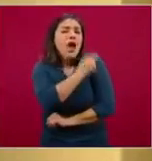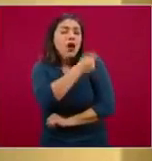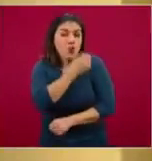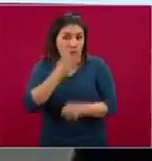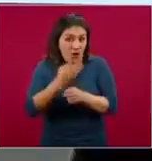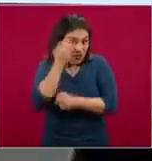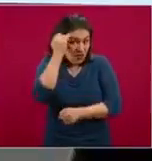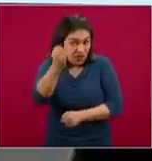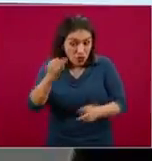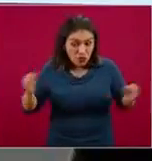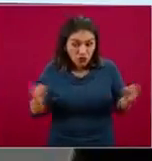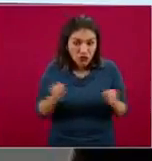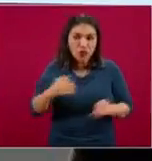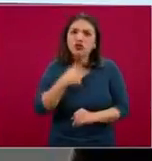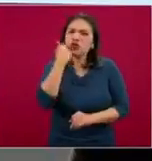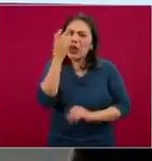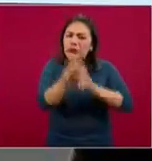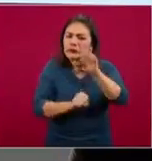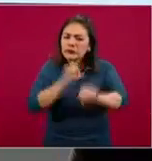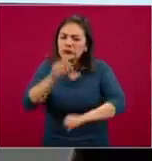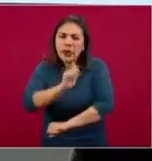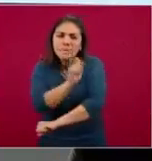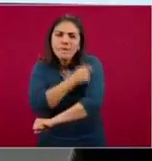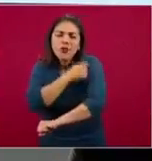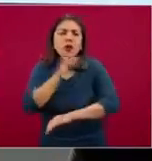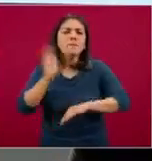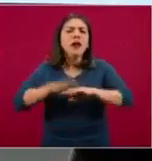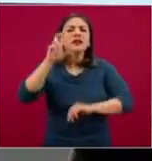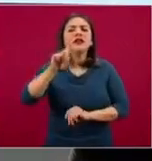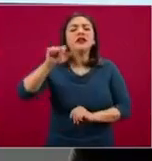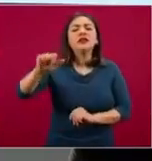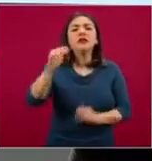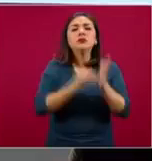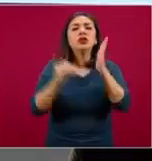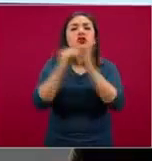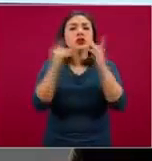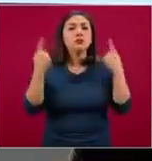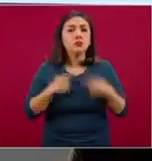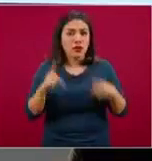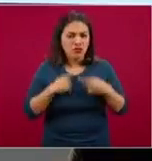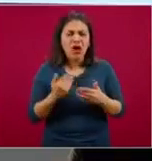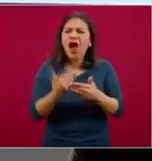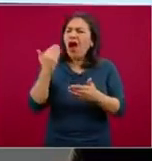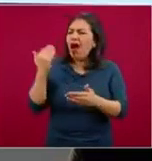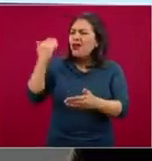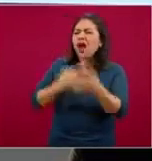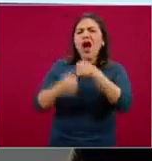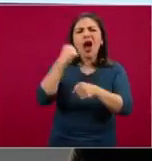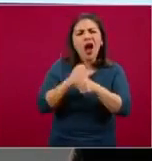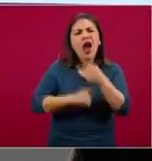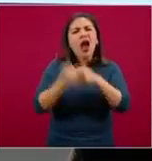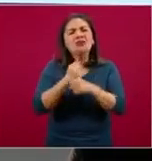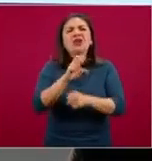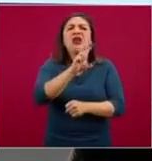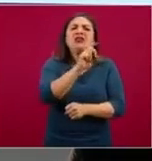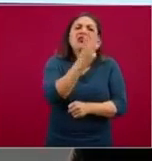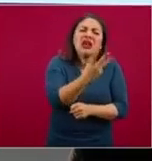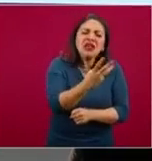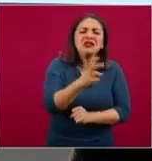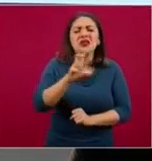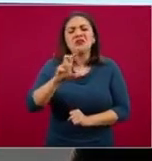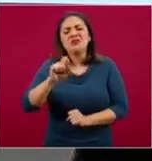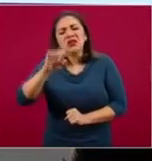temporada queremos vacunar más de 36 millones de personas. En años previos se habían vacunado 33, 29